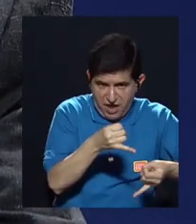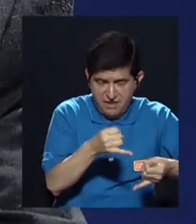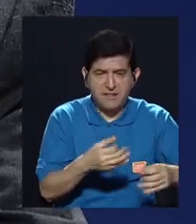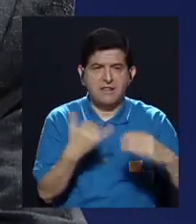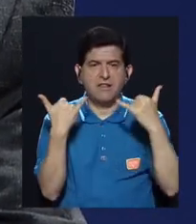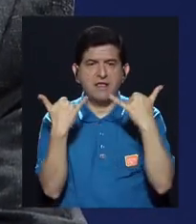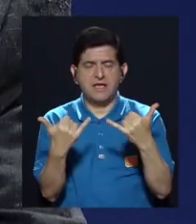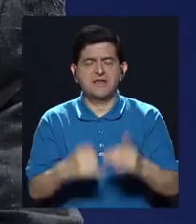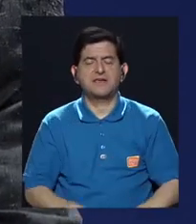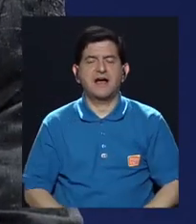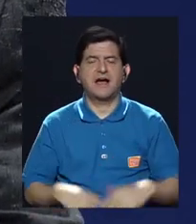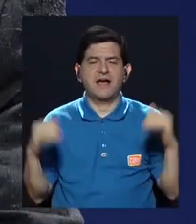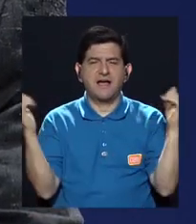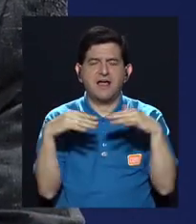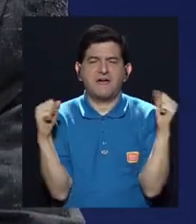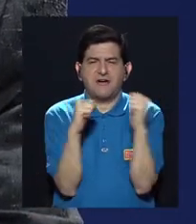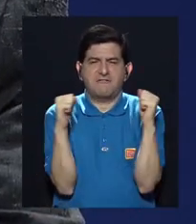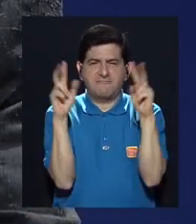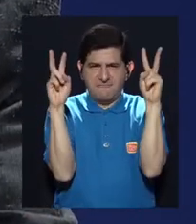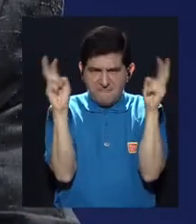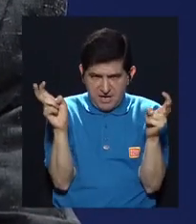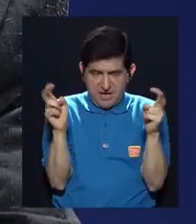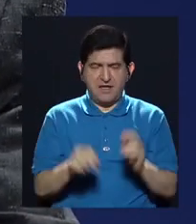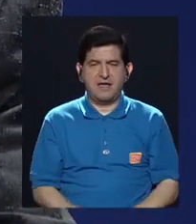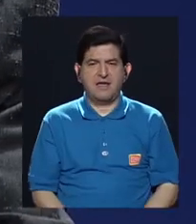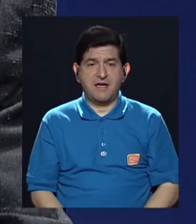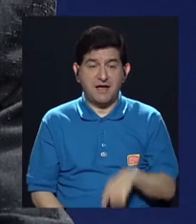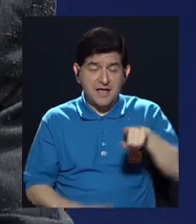entra la Guerra Fría. Y la Guerra Fría